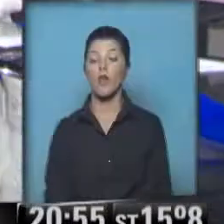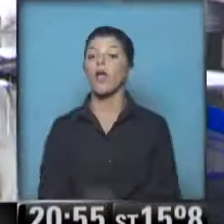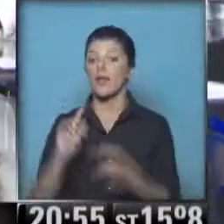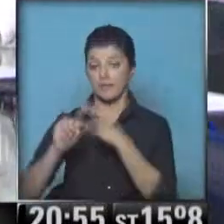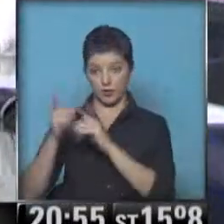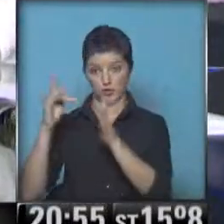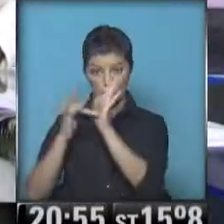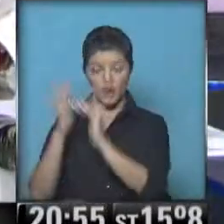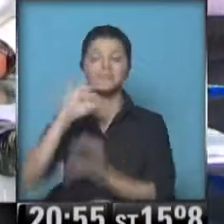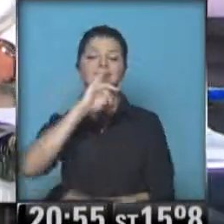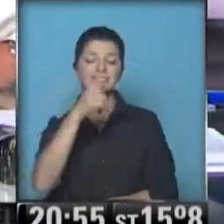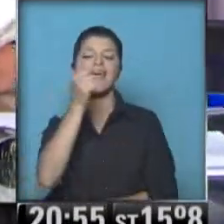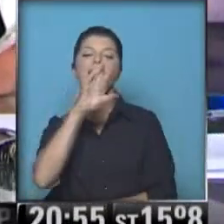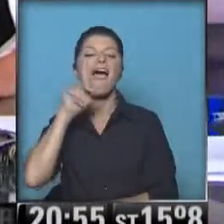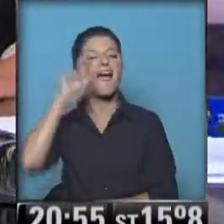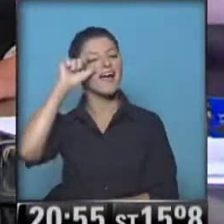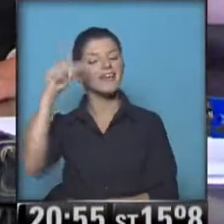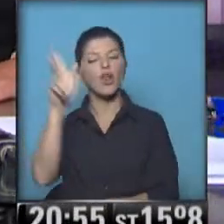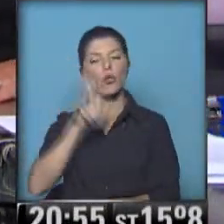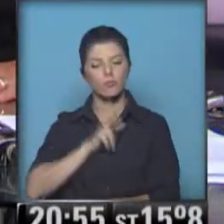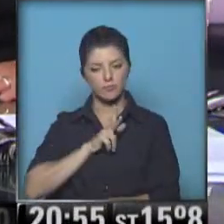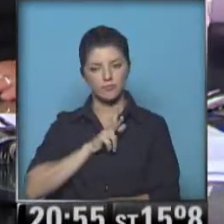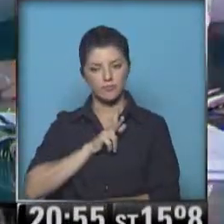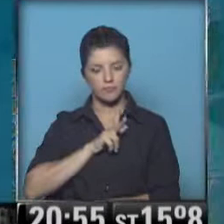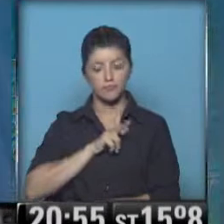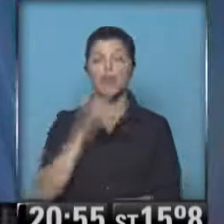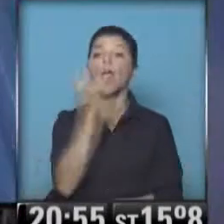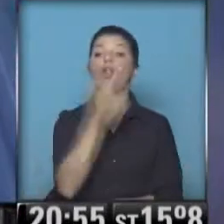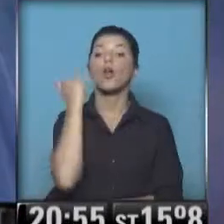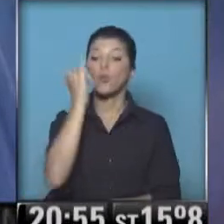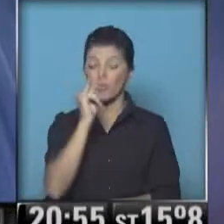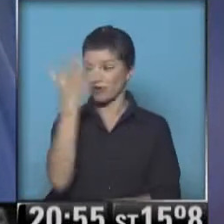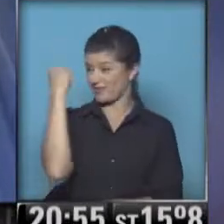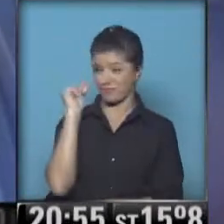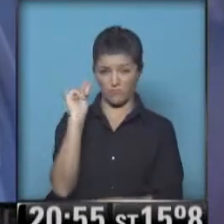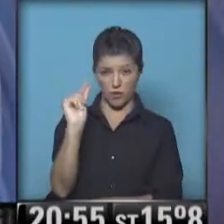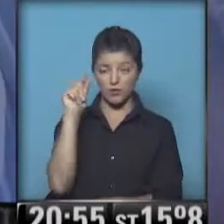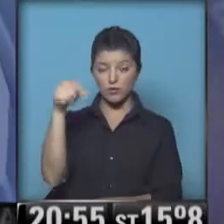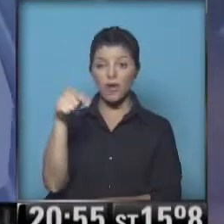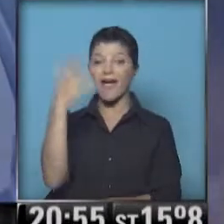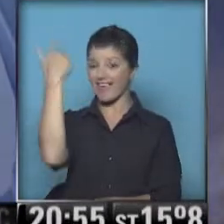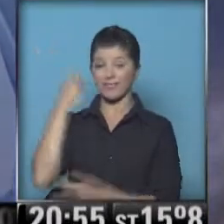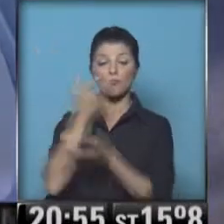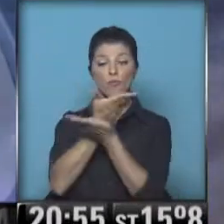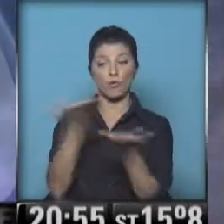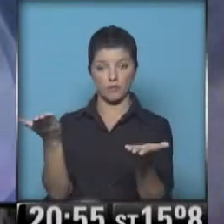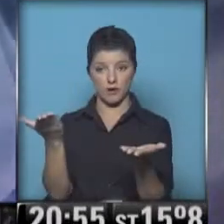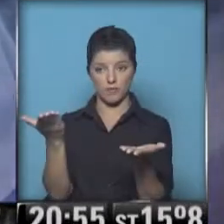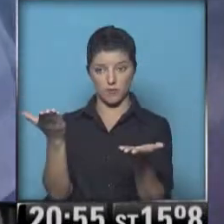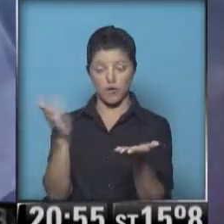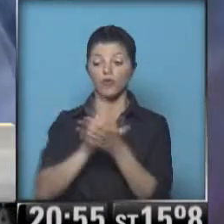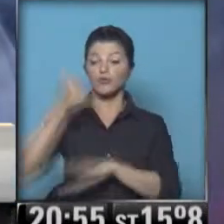Luján. Así es, Ariel Lima, contanos. Pablo, Cecilia, hace minutos en nuestra salida anterior estábamos